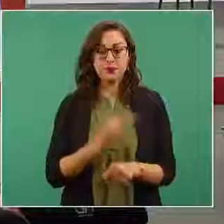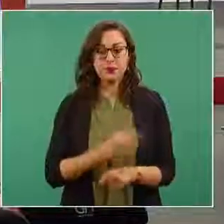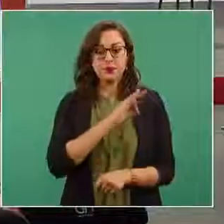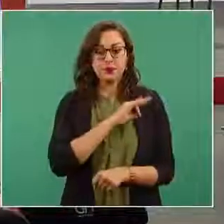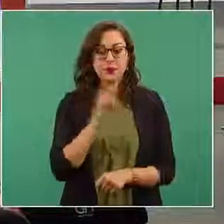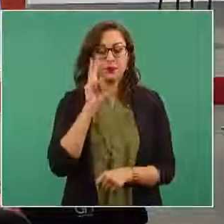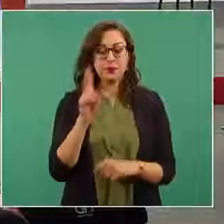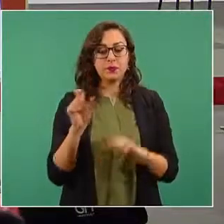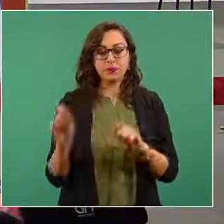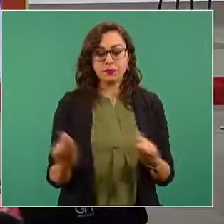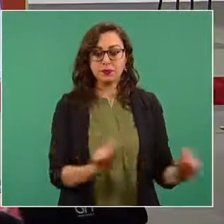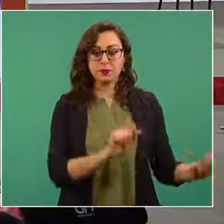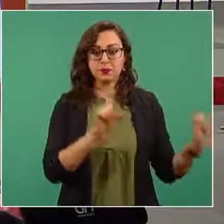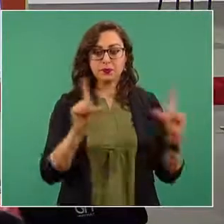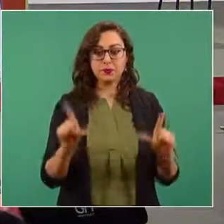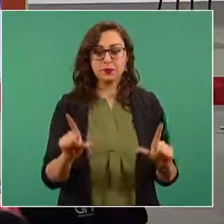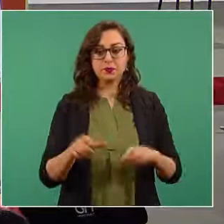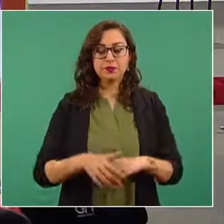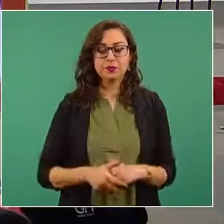me permiten,